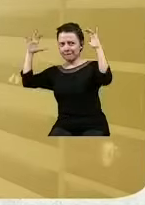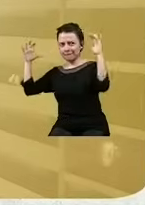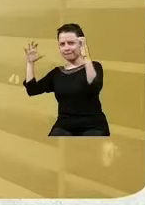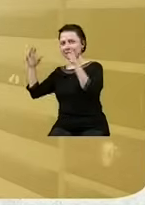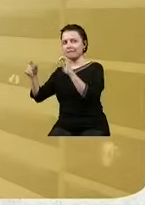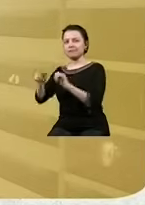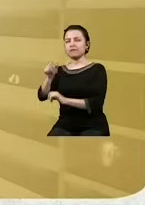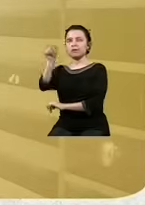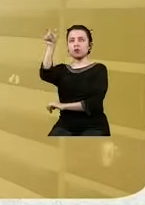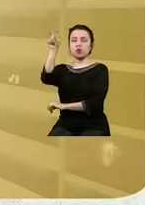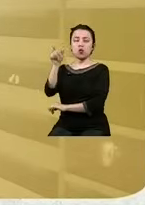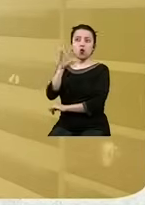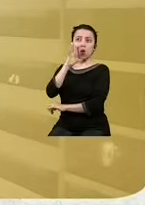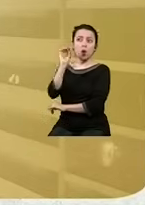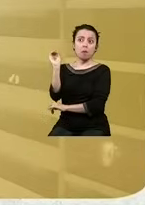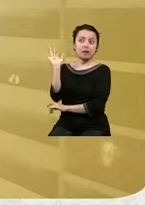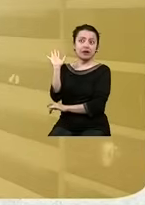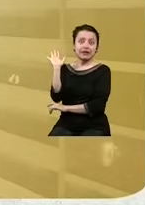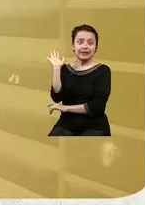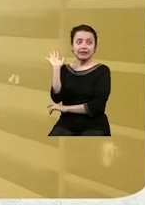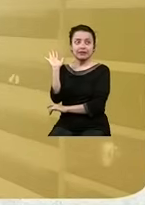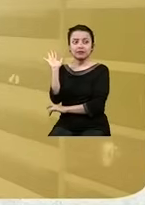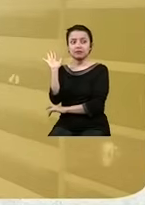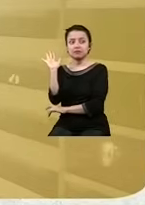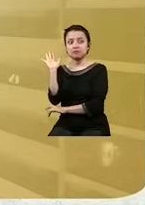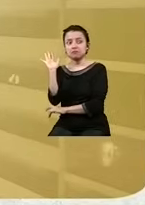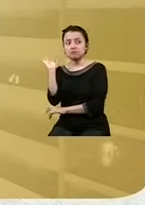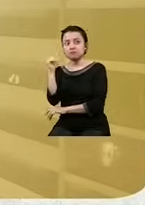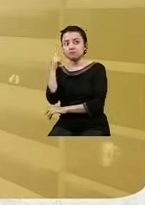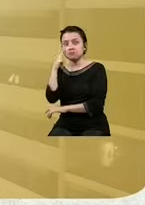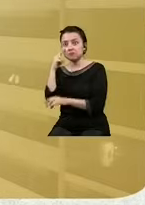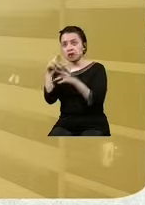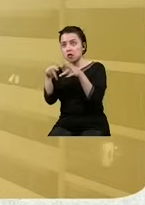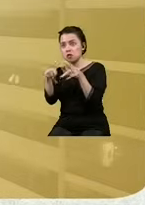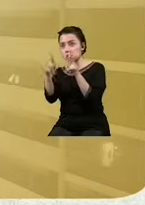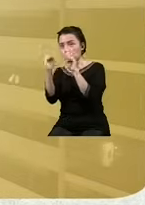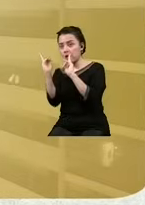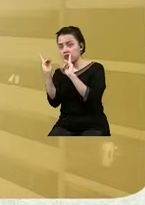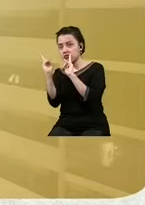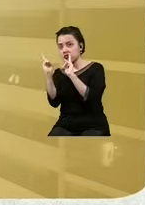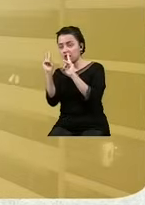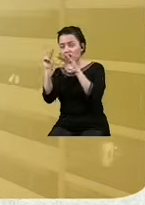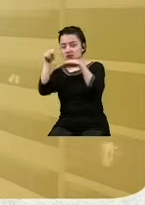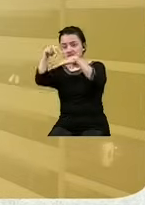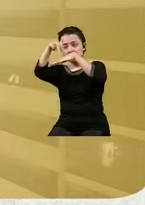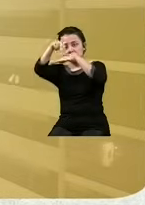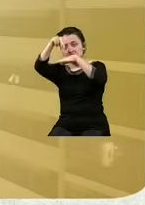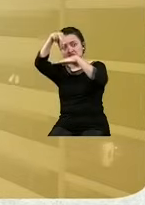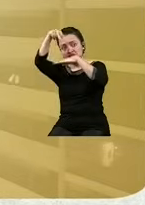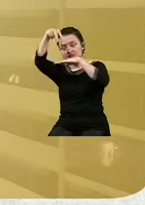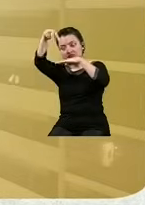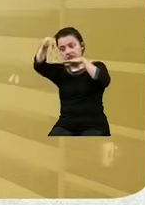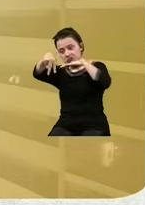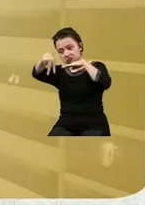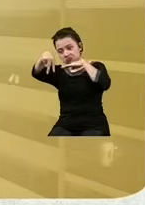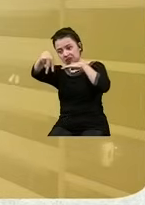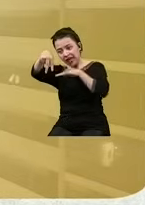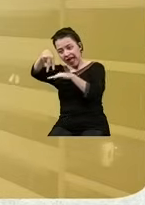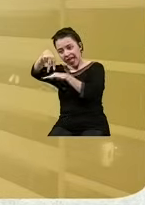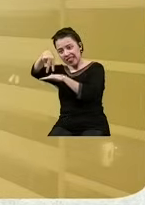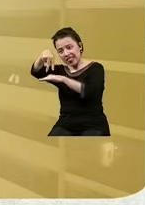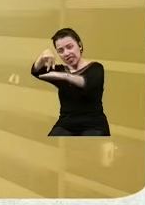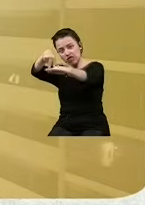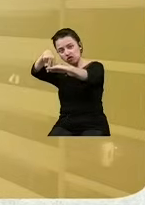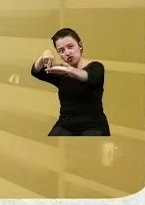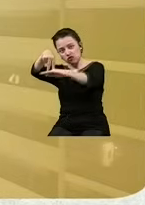A un hombre que se lanza desde un puente peatonal al techo. Bueno,